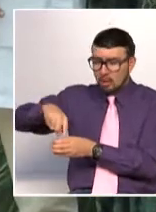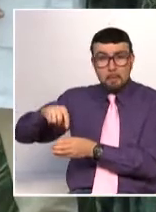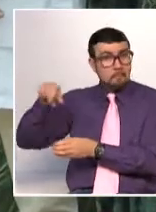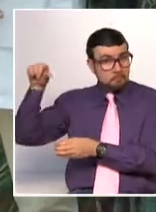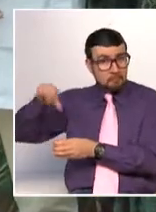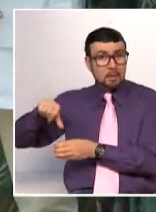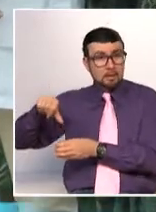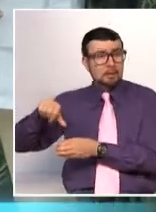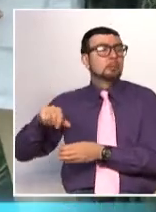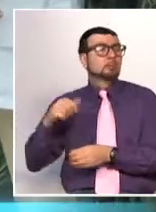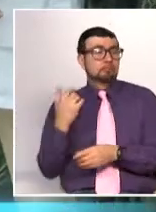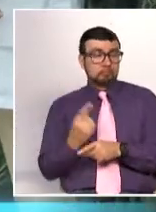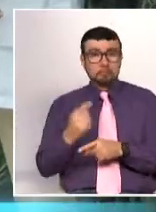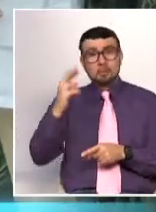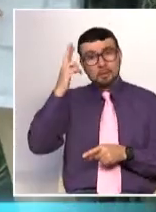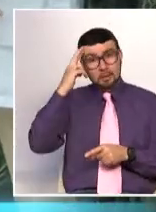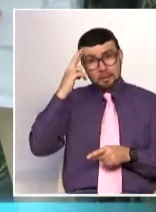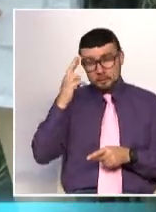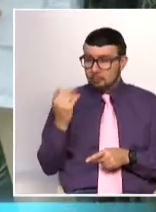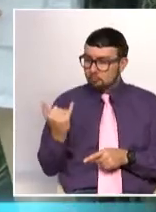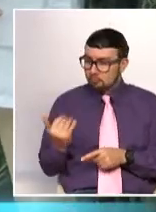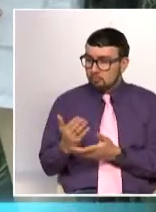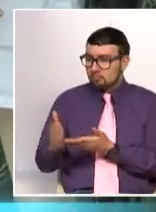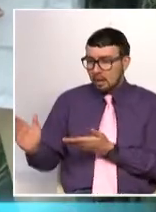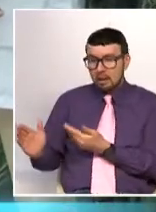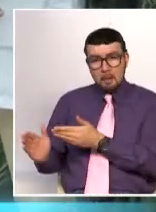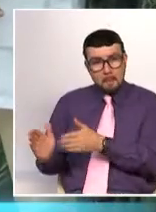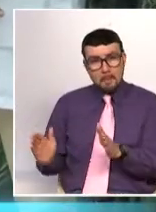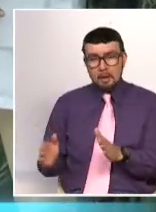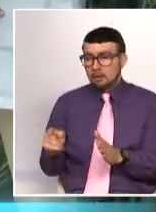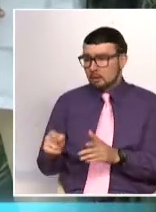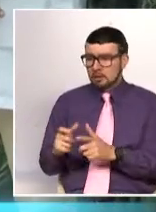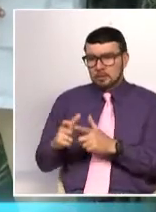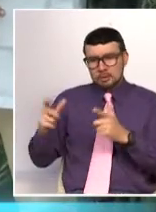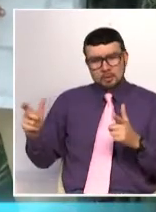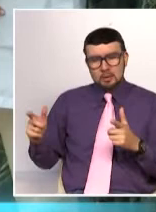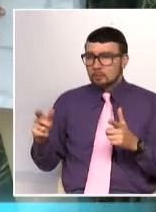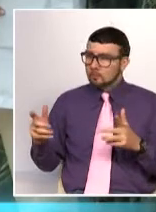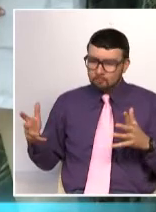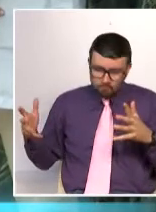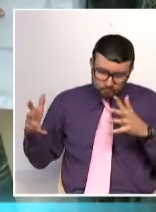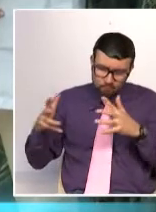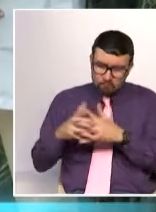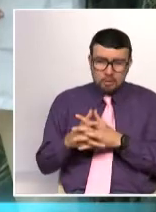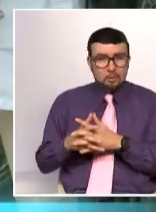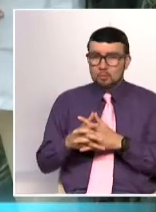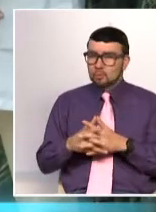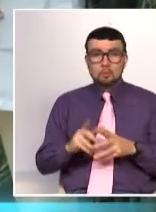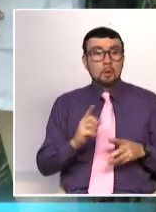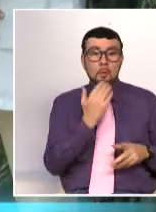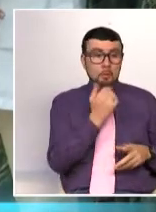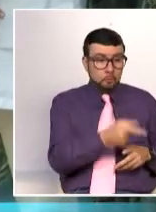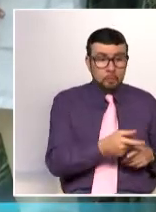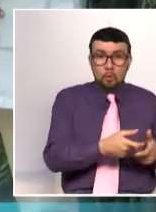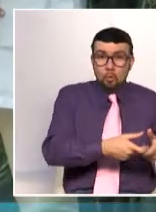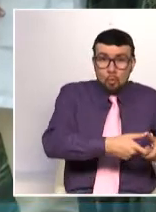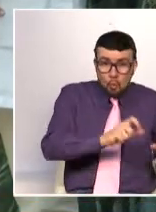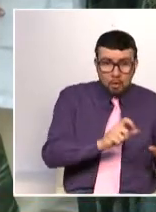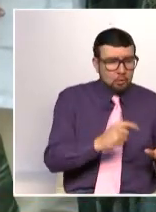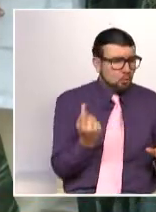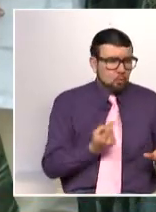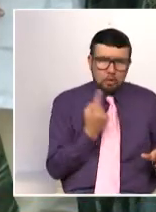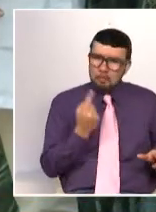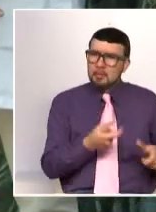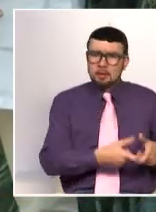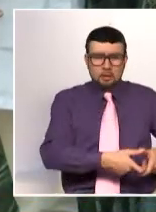proteínas pues grandes que no se deben mezclar si vas a comer el huevo que sea solamente el huevo y no